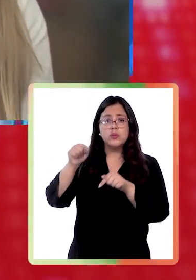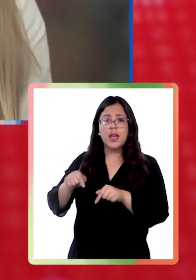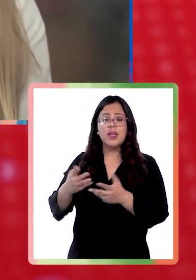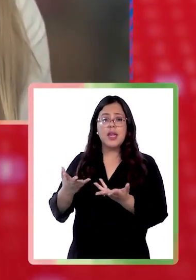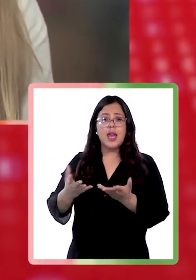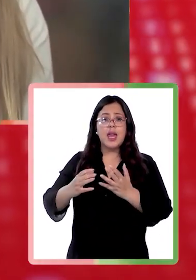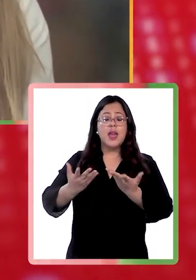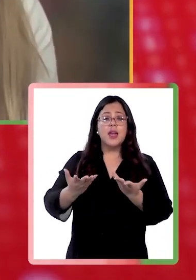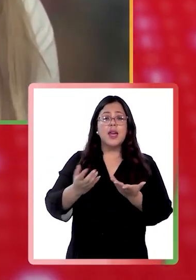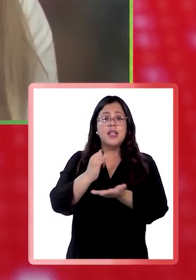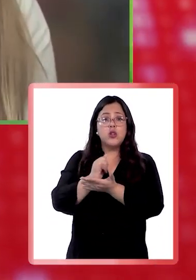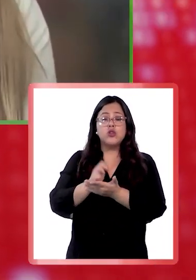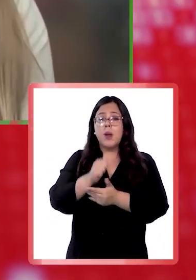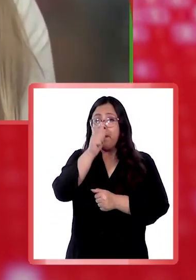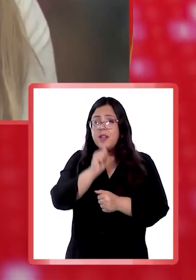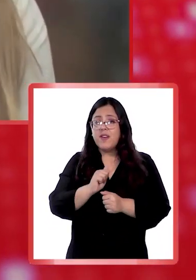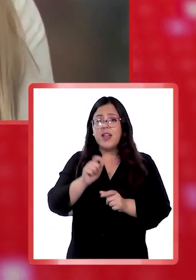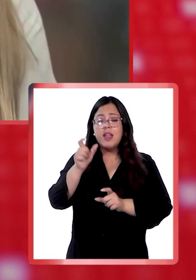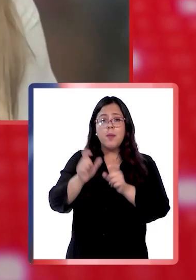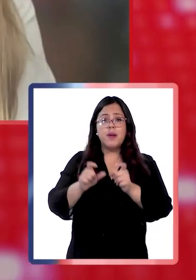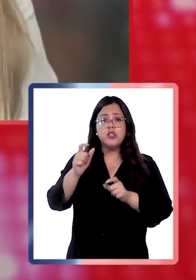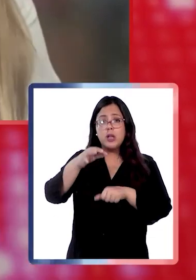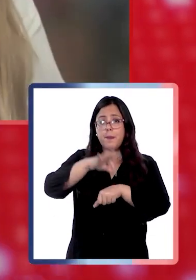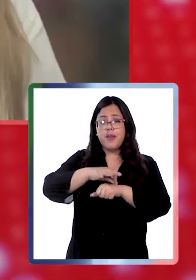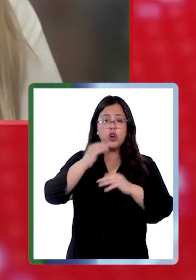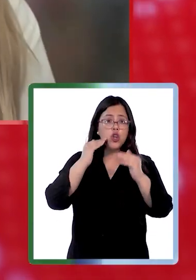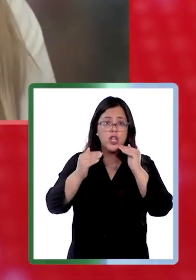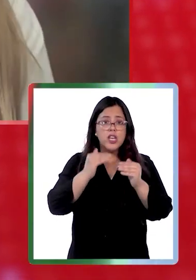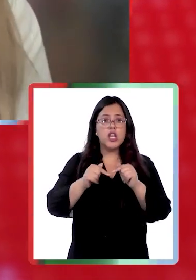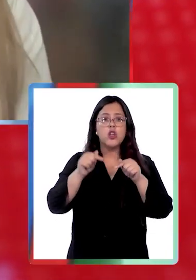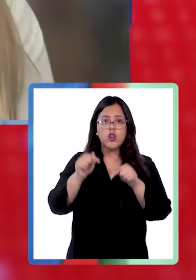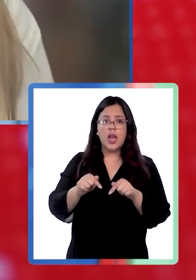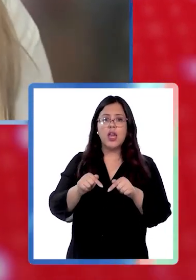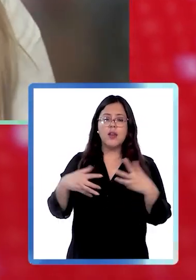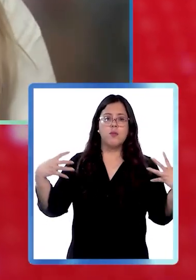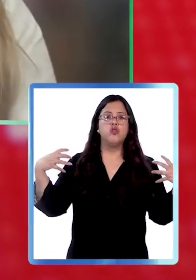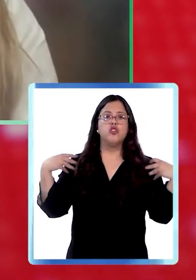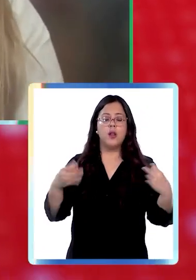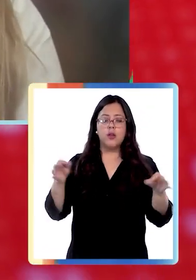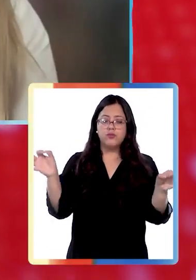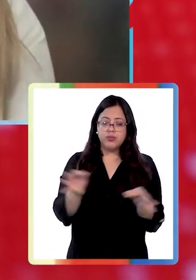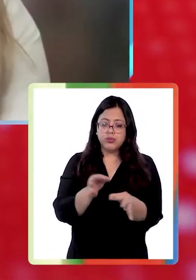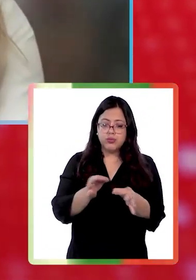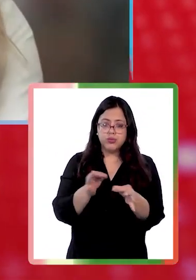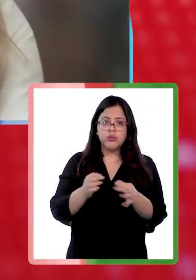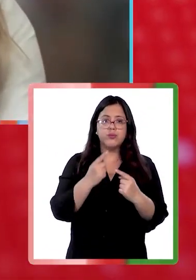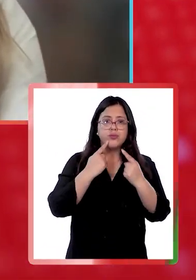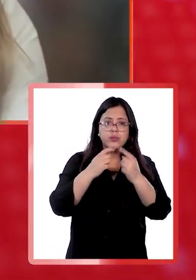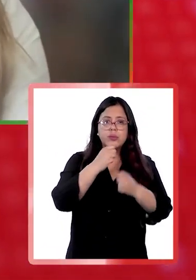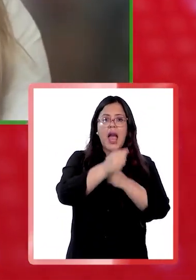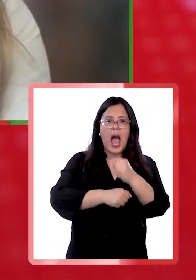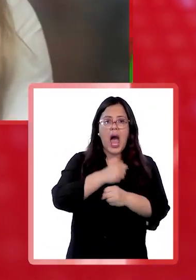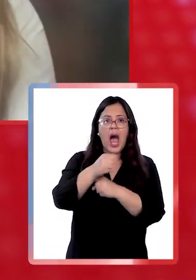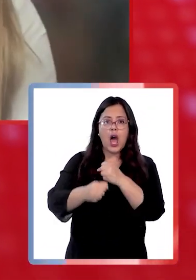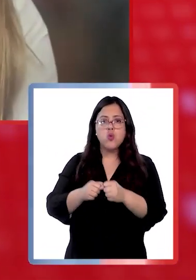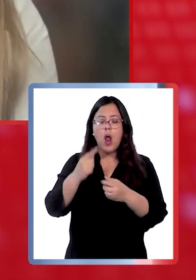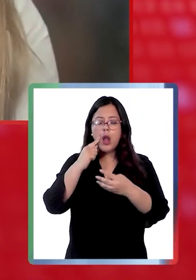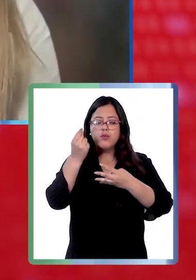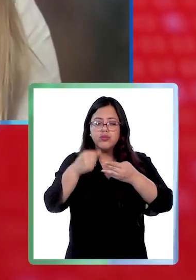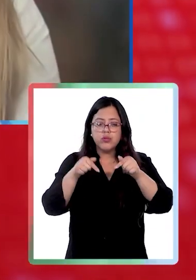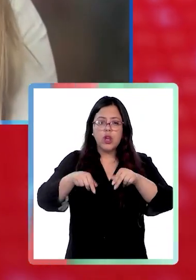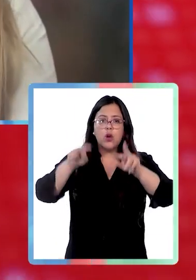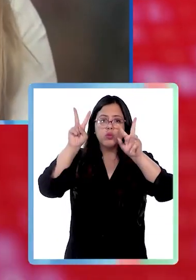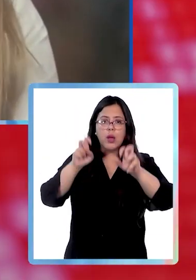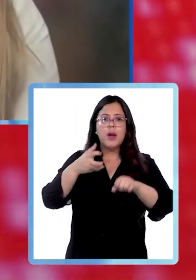salud privado somos los pediatras especialistas en el tema quienes abordamos el tema en las consultas anuales, que son chequeos